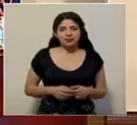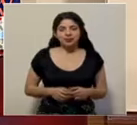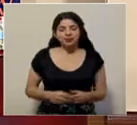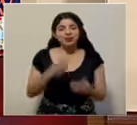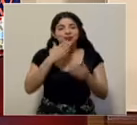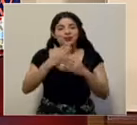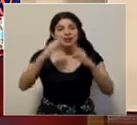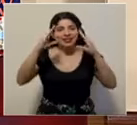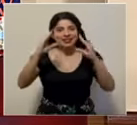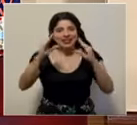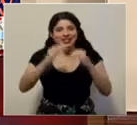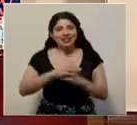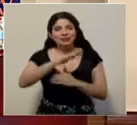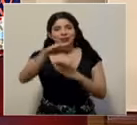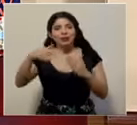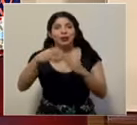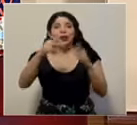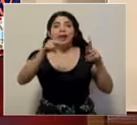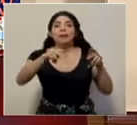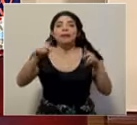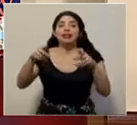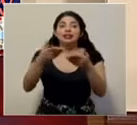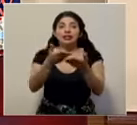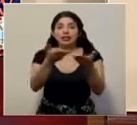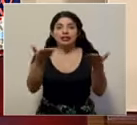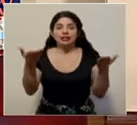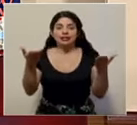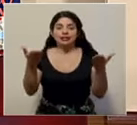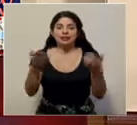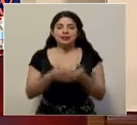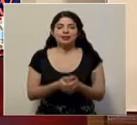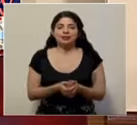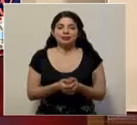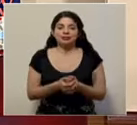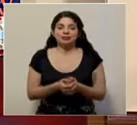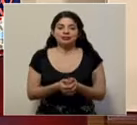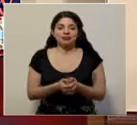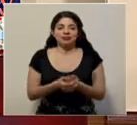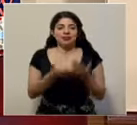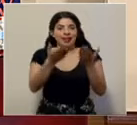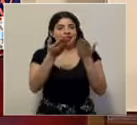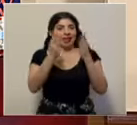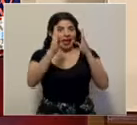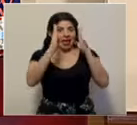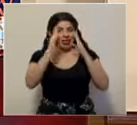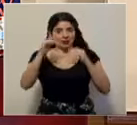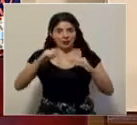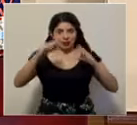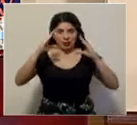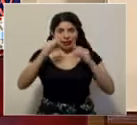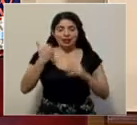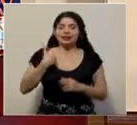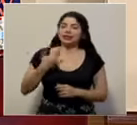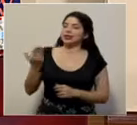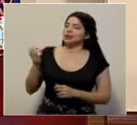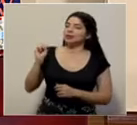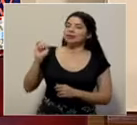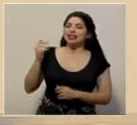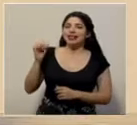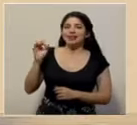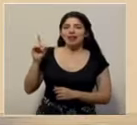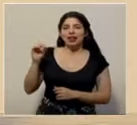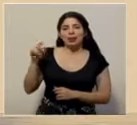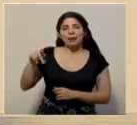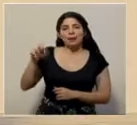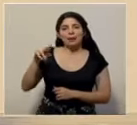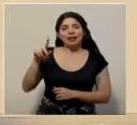Muy buenas tardes a todas las personas que nos brindan su atención esta tarde. Señor Sigifredo Pérez, jefe de